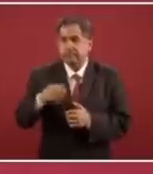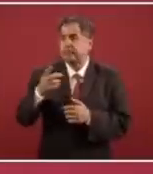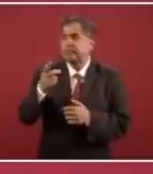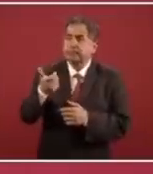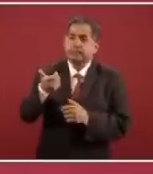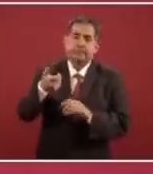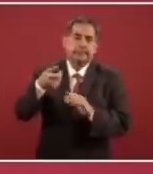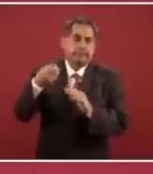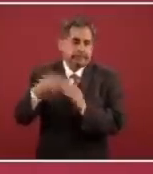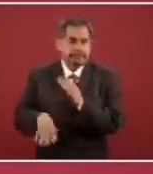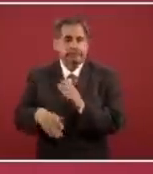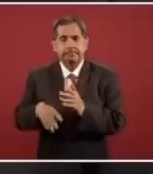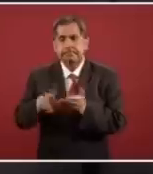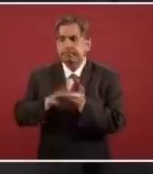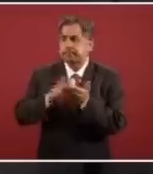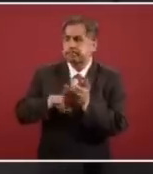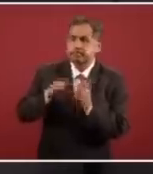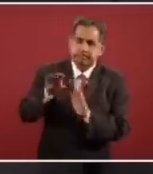devaluación,